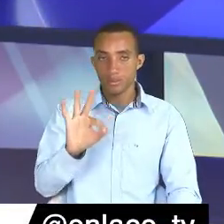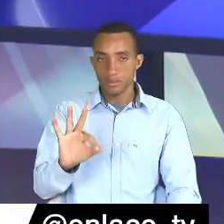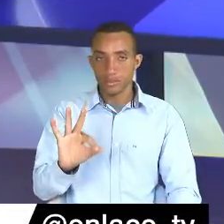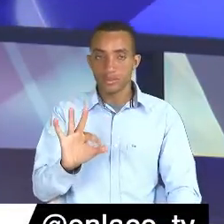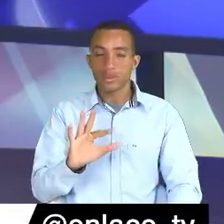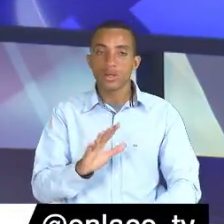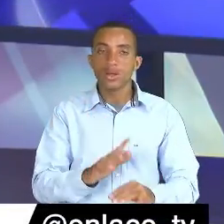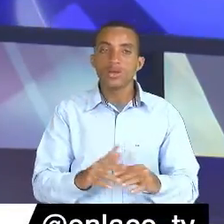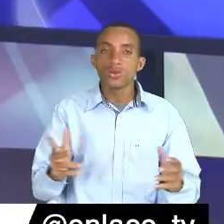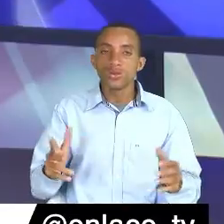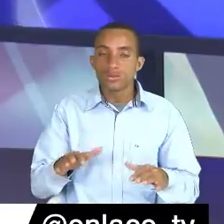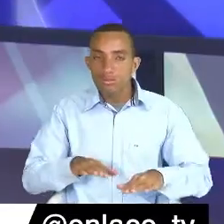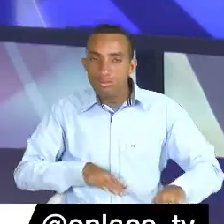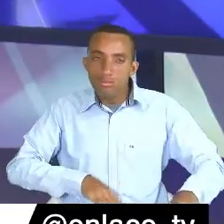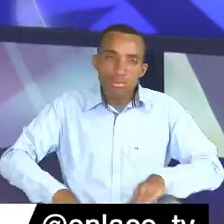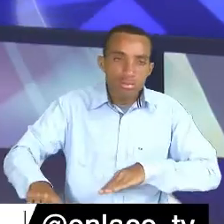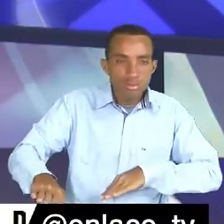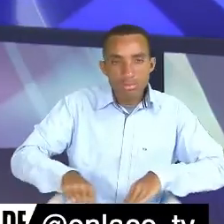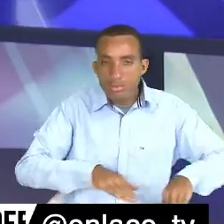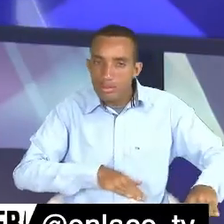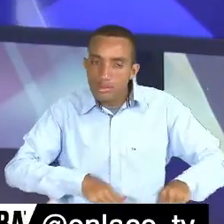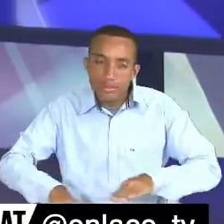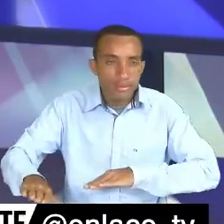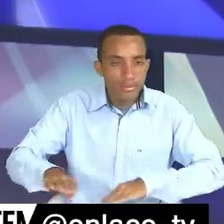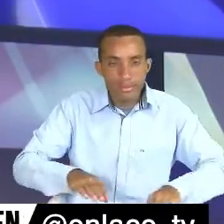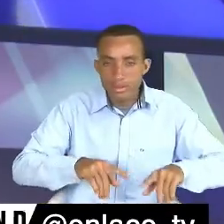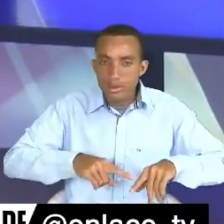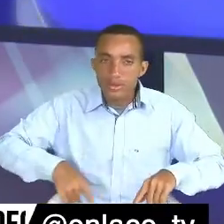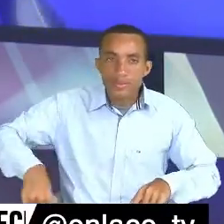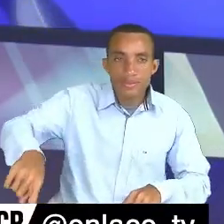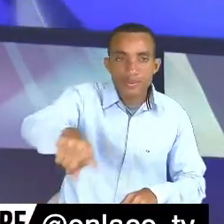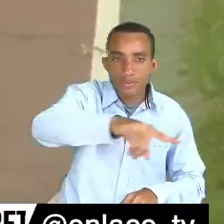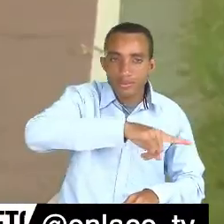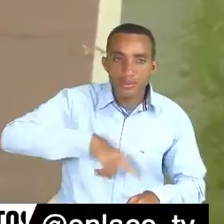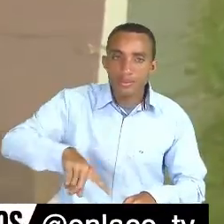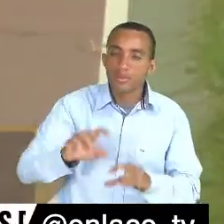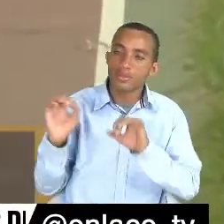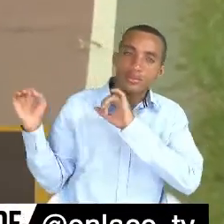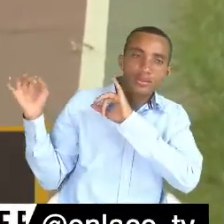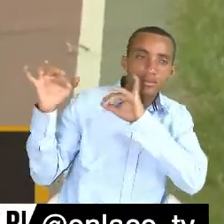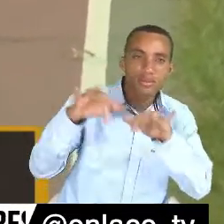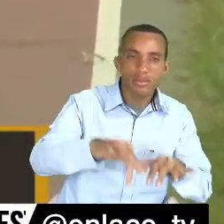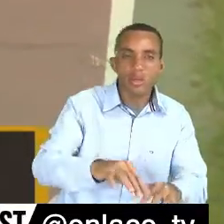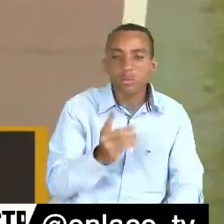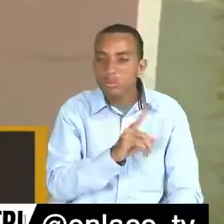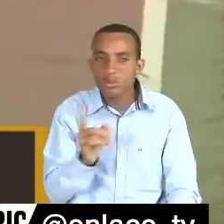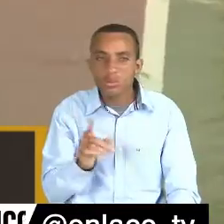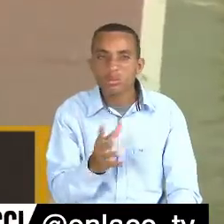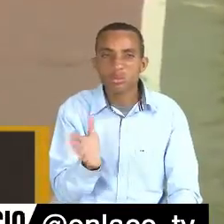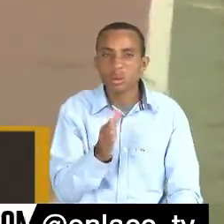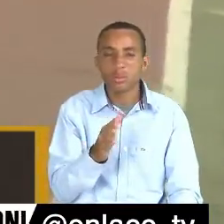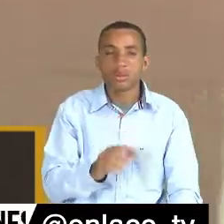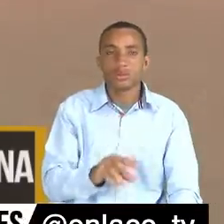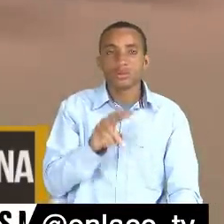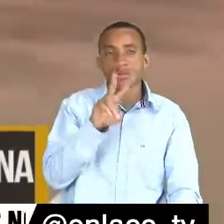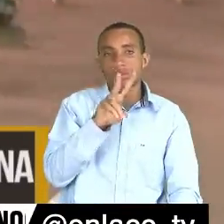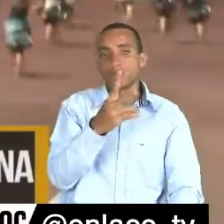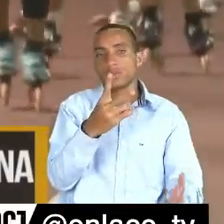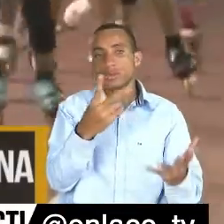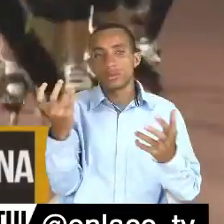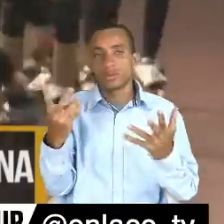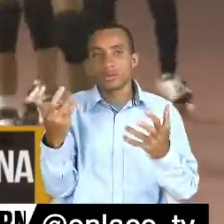Patinaje. Se espera la presencia de al menos 700 deportistas. Esta pista de patinaje se llenará de competidores el